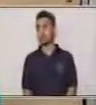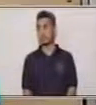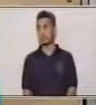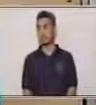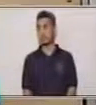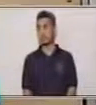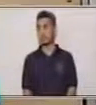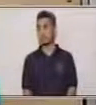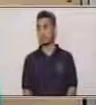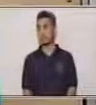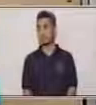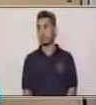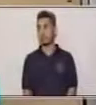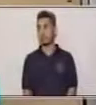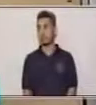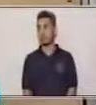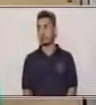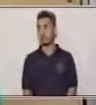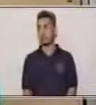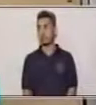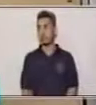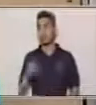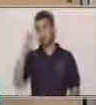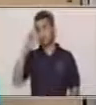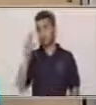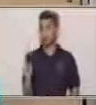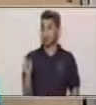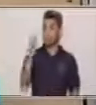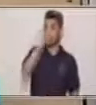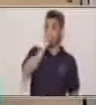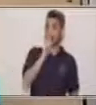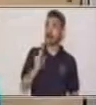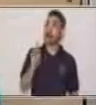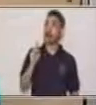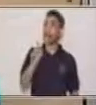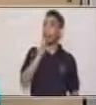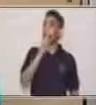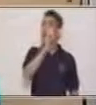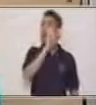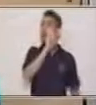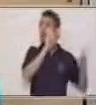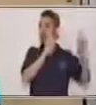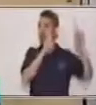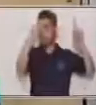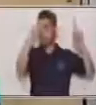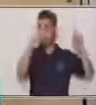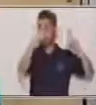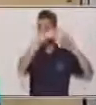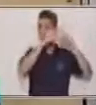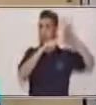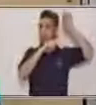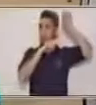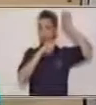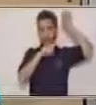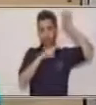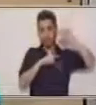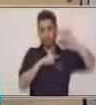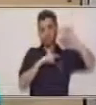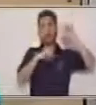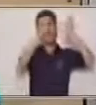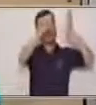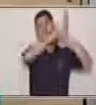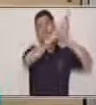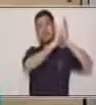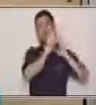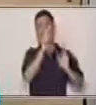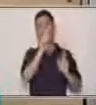colocamos el número 1 y recuérdate que acá llevamos 1, que ese número que está arriba es imaginario,